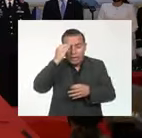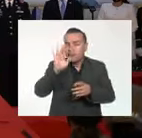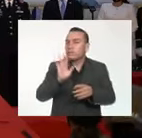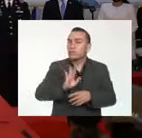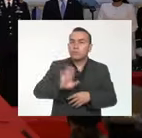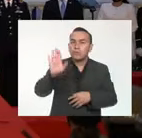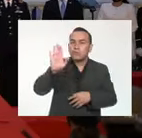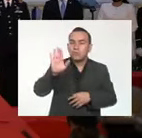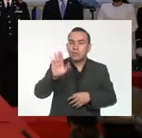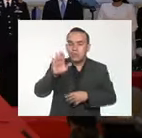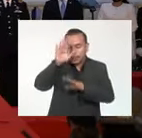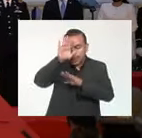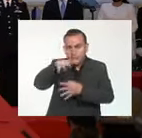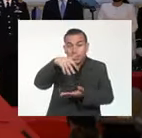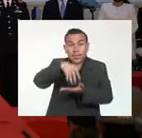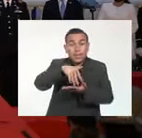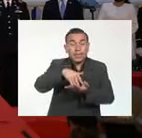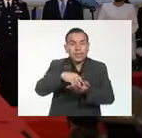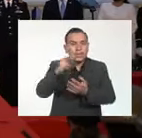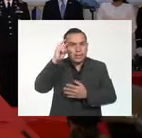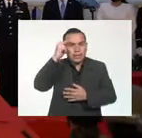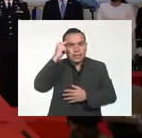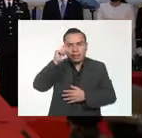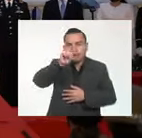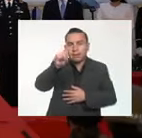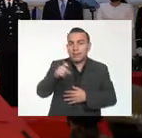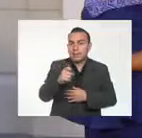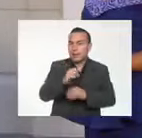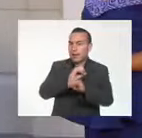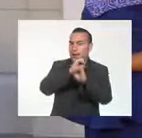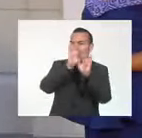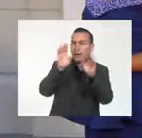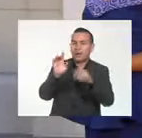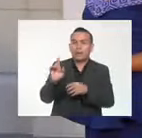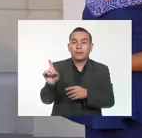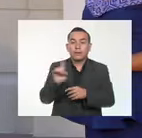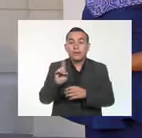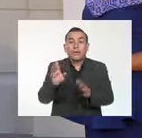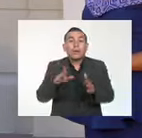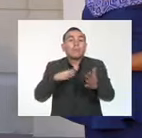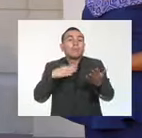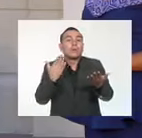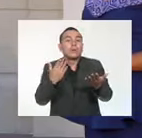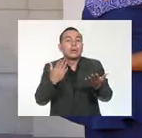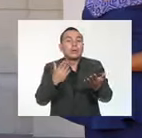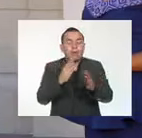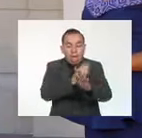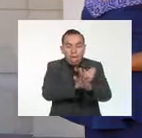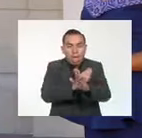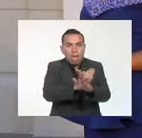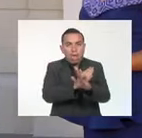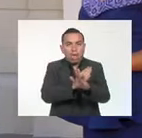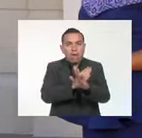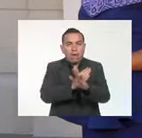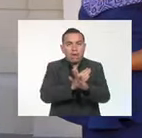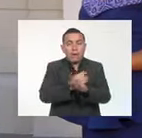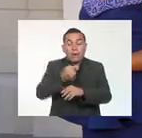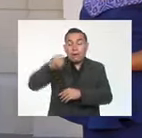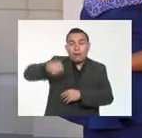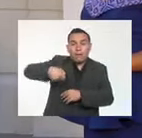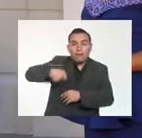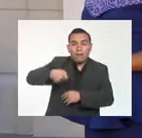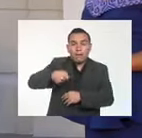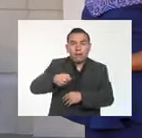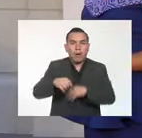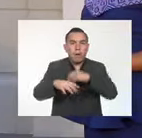salvadoreño? Creo que la pregunta es obvia y es no. ¿Por qué defienden entonces a jueces corruptos? ¿Por qué defienden